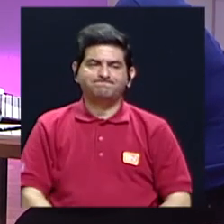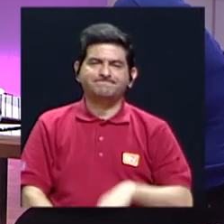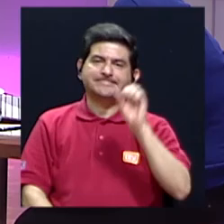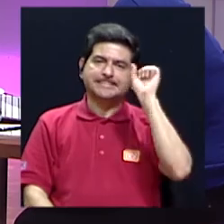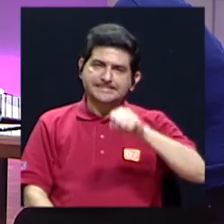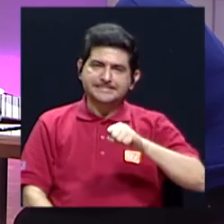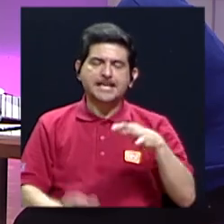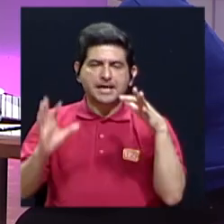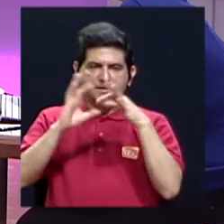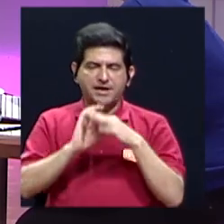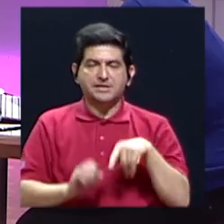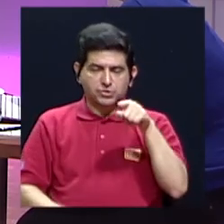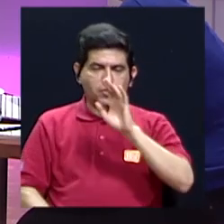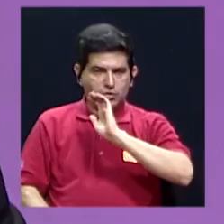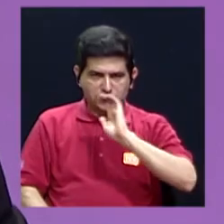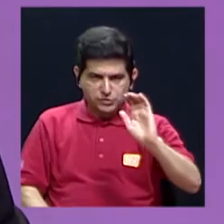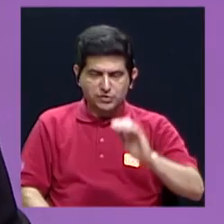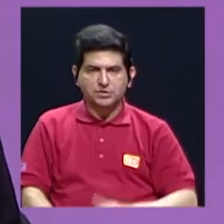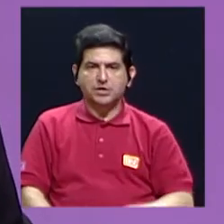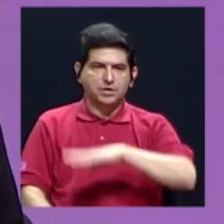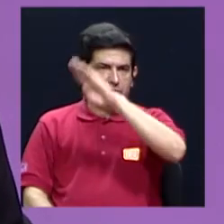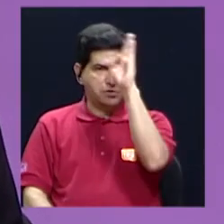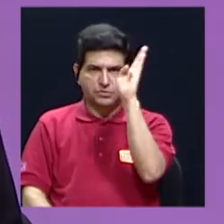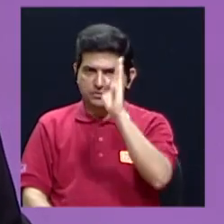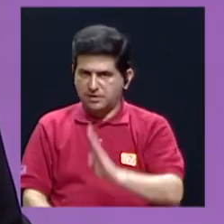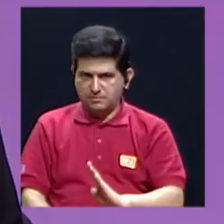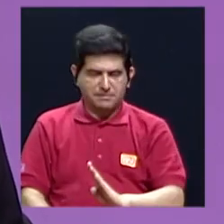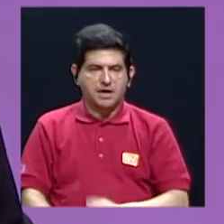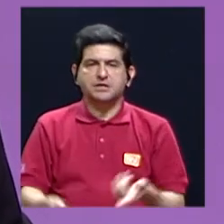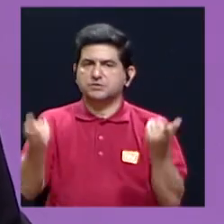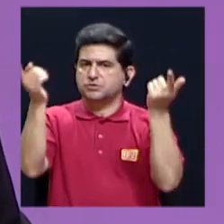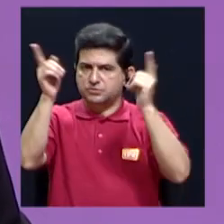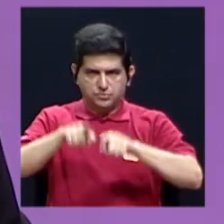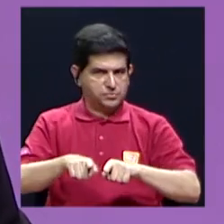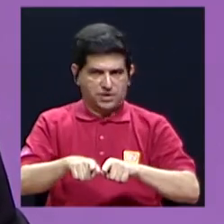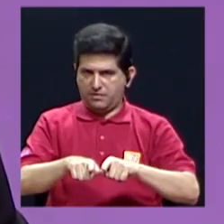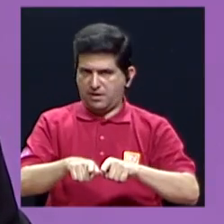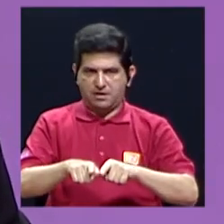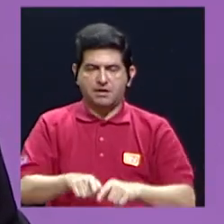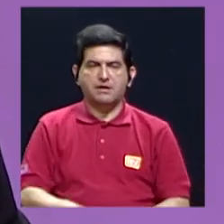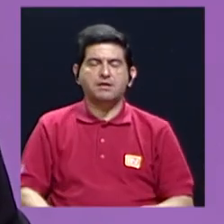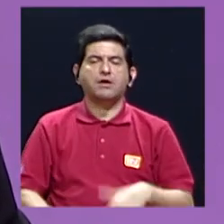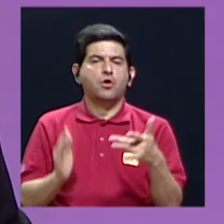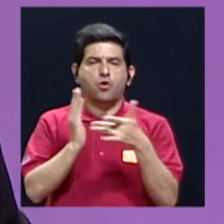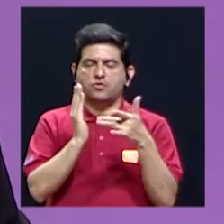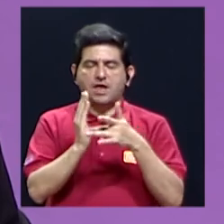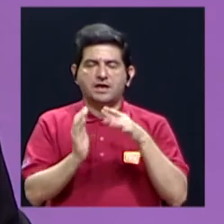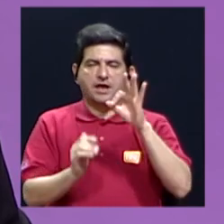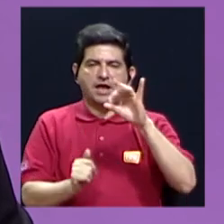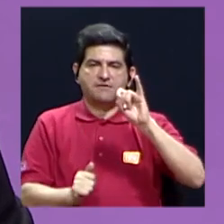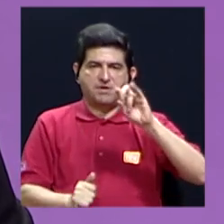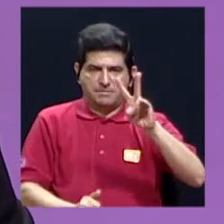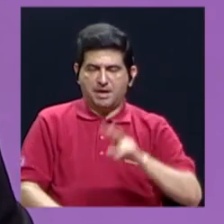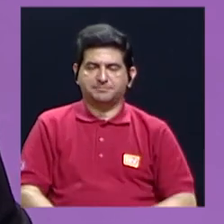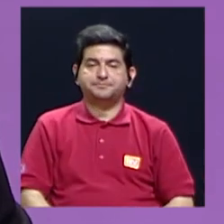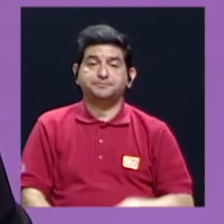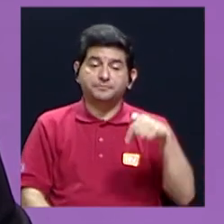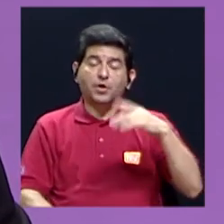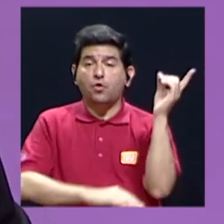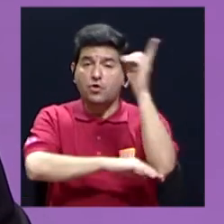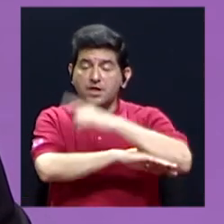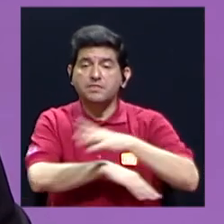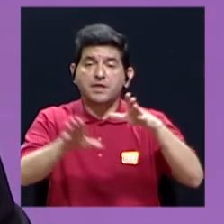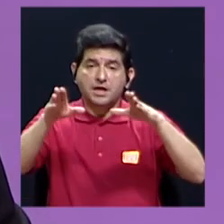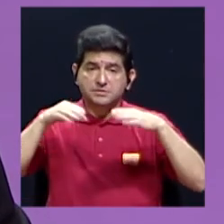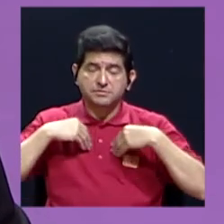Sí, en relación con los sextillizos es algo que jamás hubiera podido ocurrir por medio de la técnica FIV, ¿verdad? Hoy en día